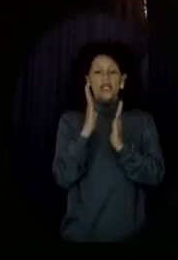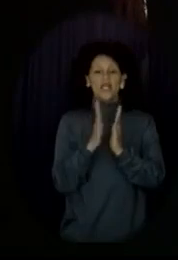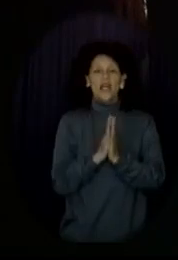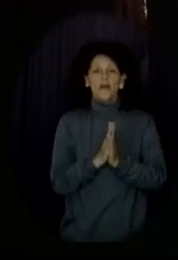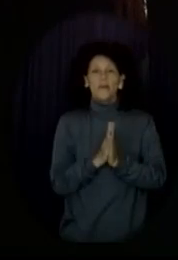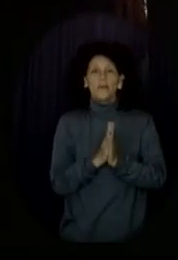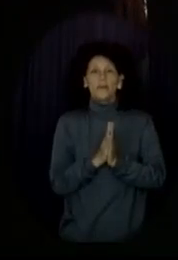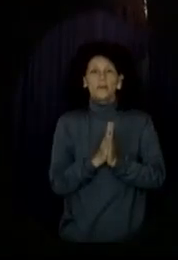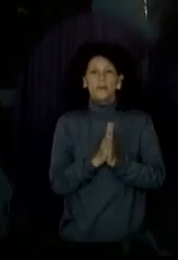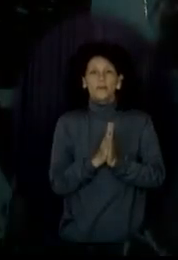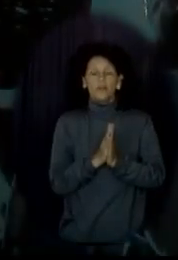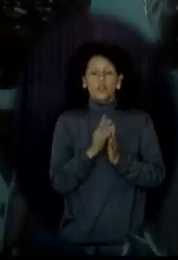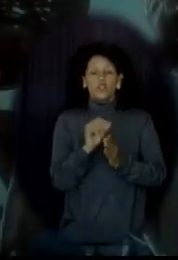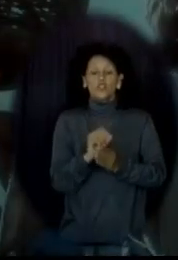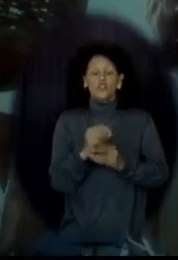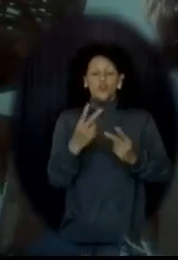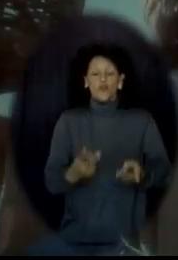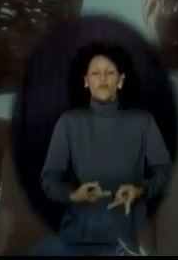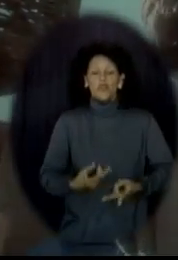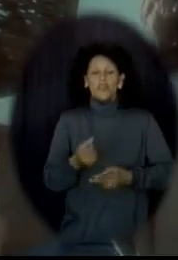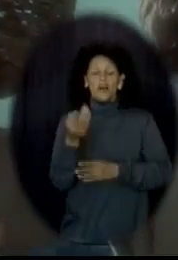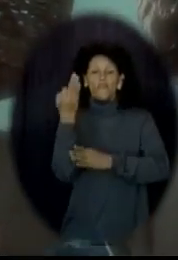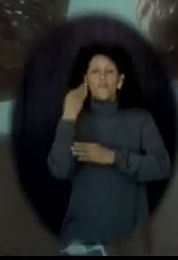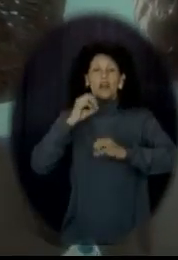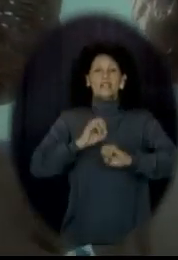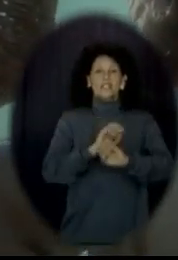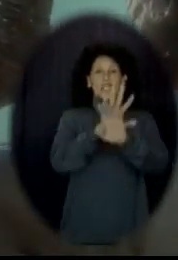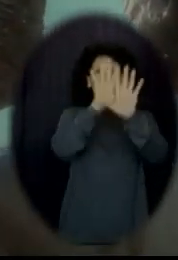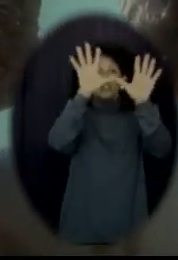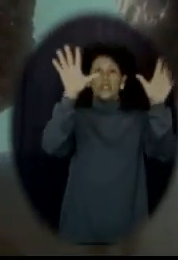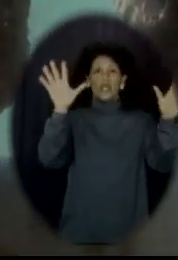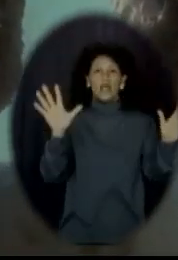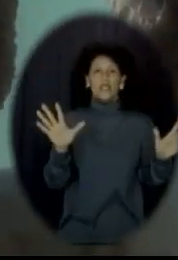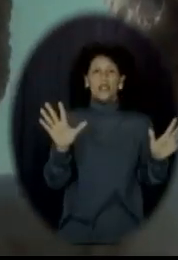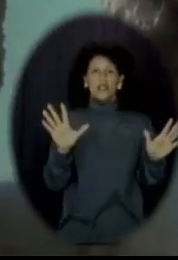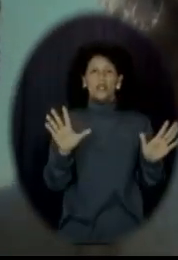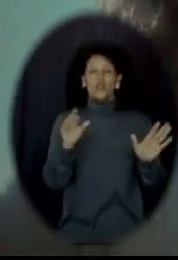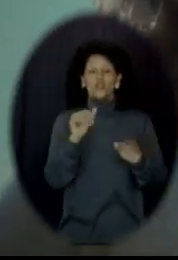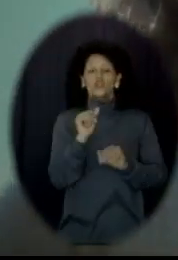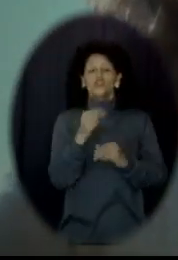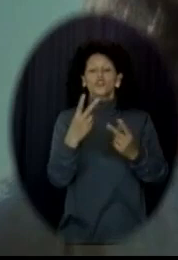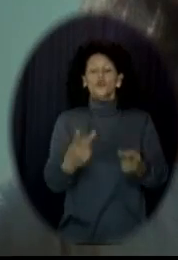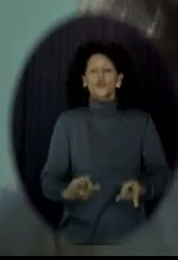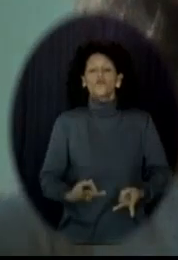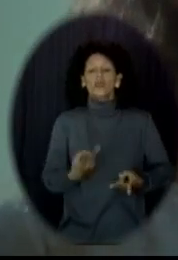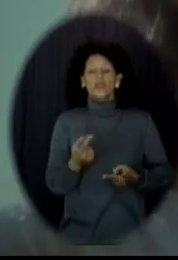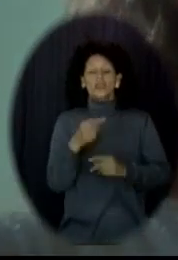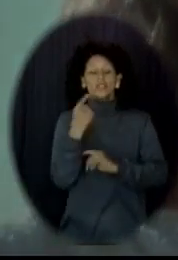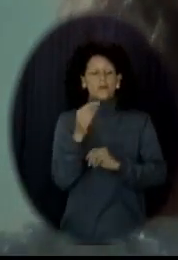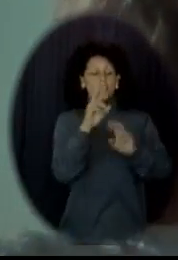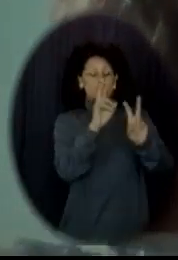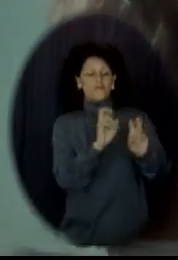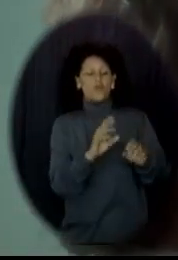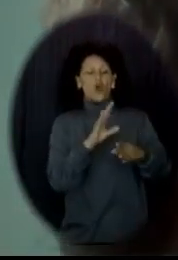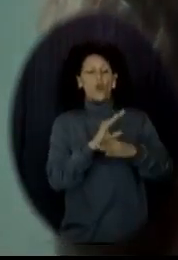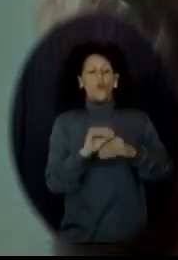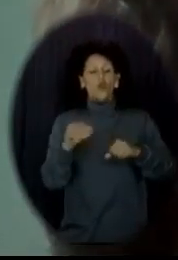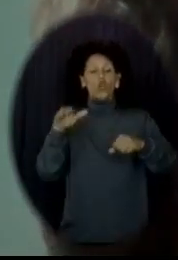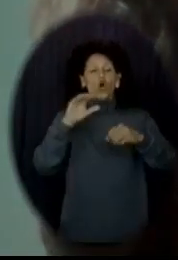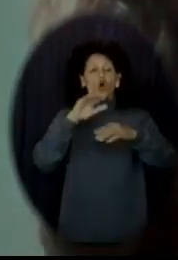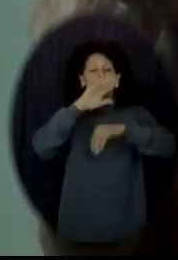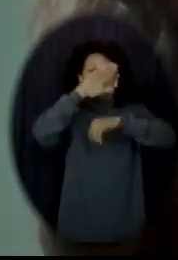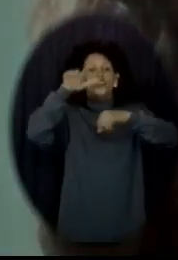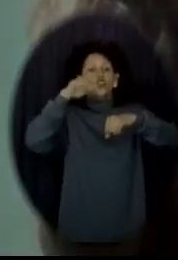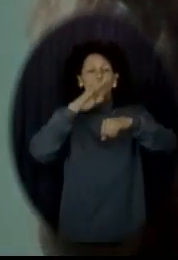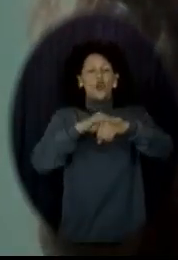María. Su vida fue extraordinaria. Se caracterizó por lo sobrenatural. Llevó